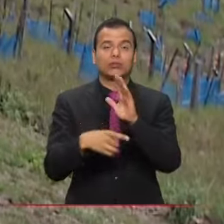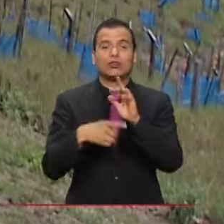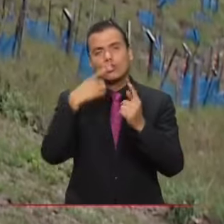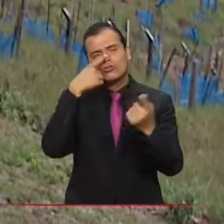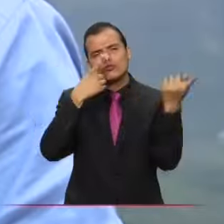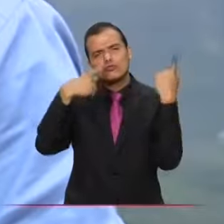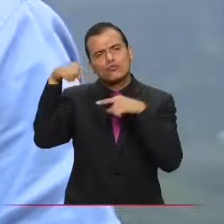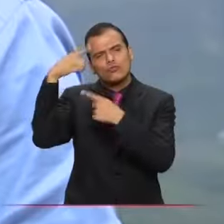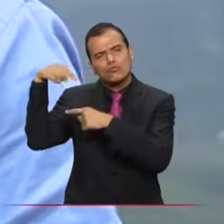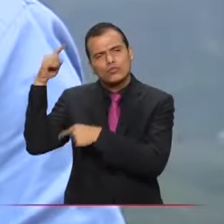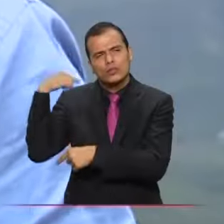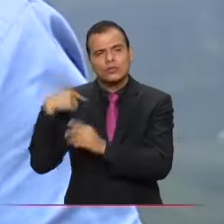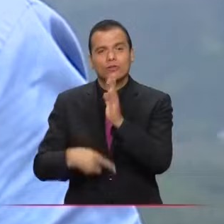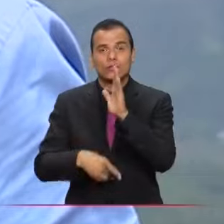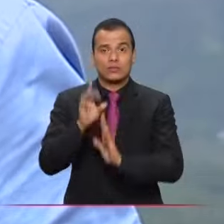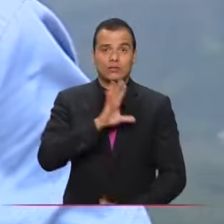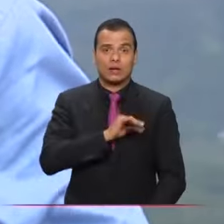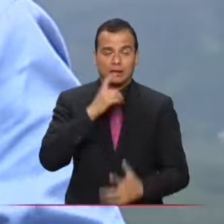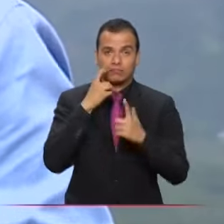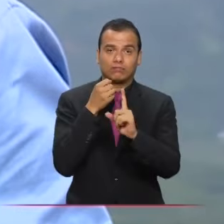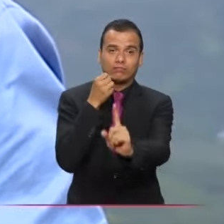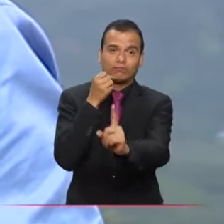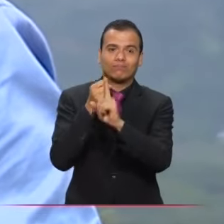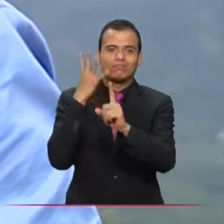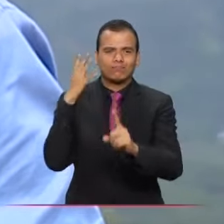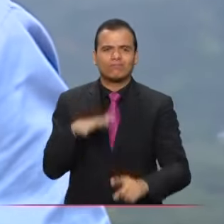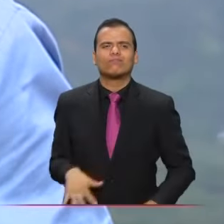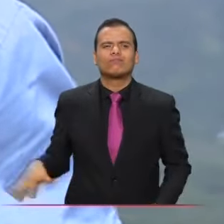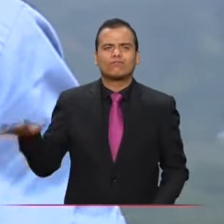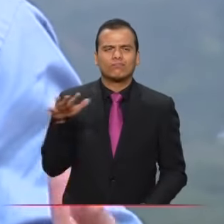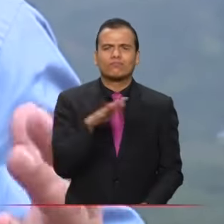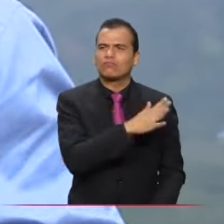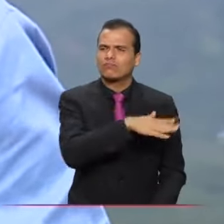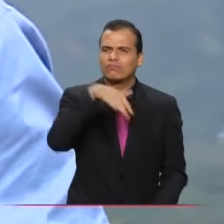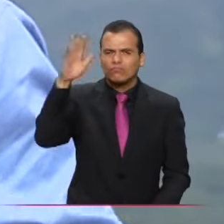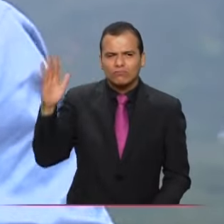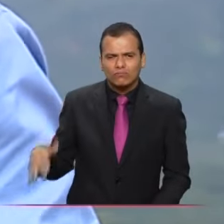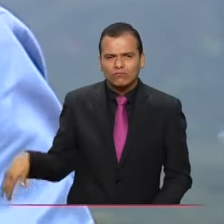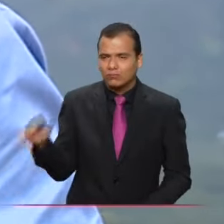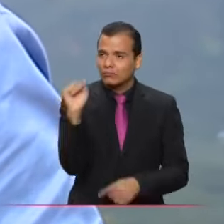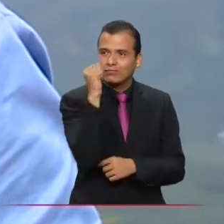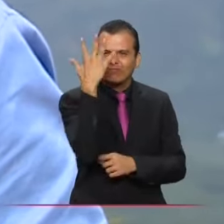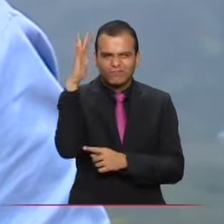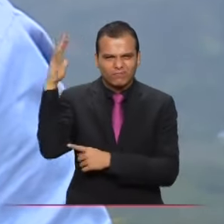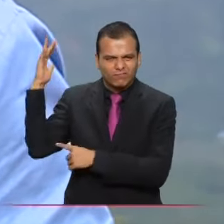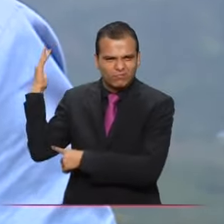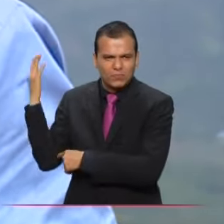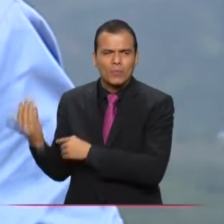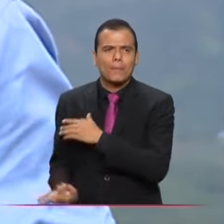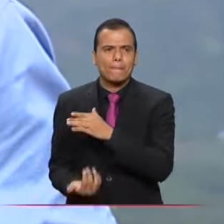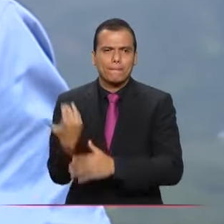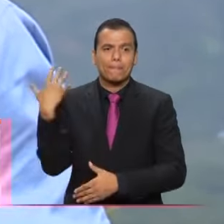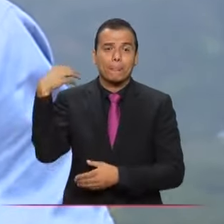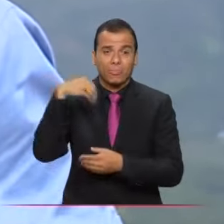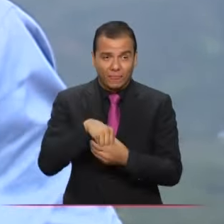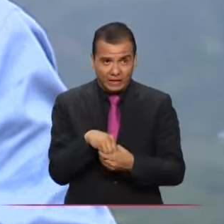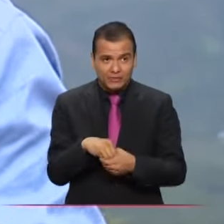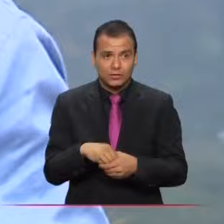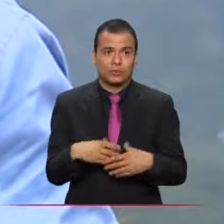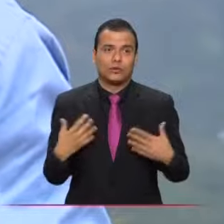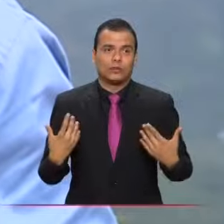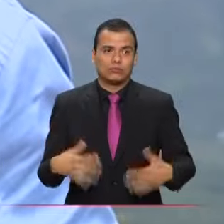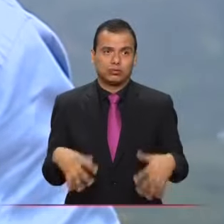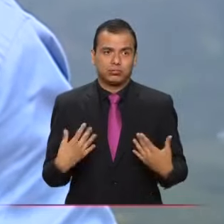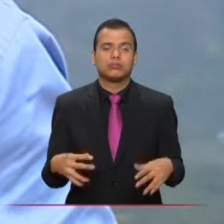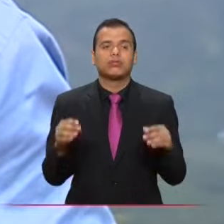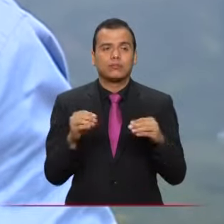ciudad. Y lo que nosotros queremos es, digamos, reforestar el cerro. El cerro va a ser un gran pulmón, tiene que ser un gran pulmón, pero obviamente, como vas a ver, tiene unos